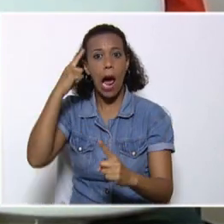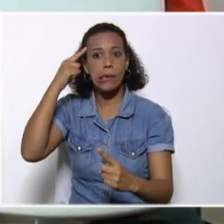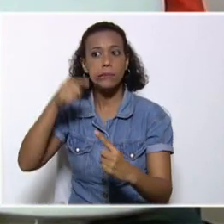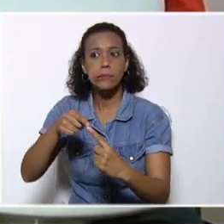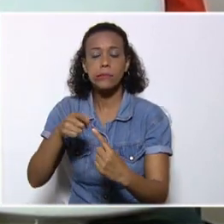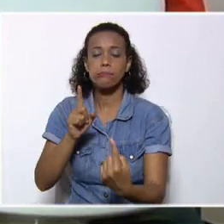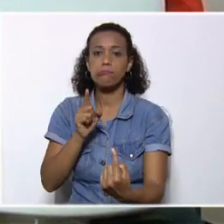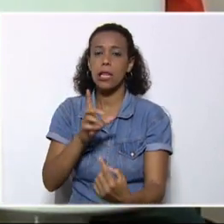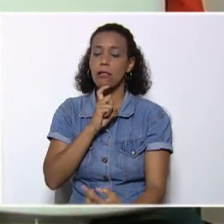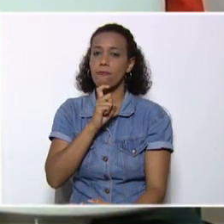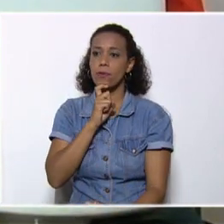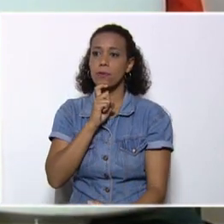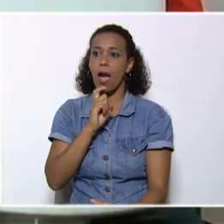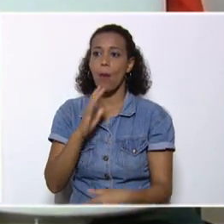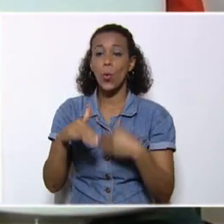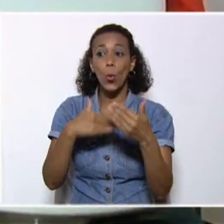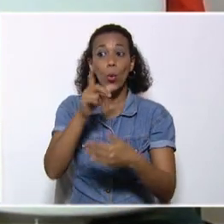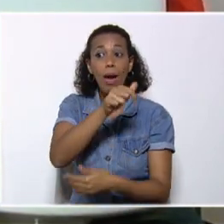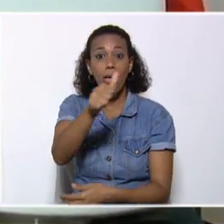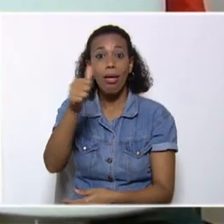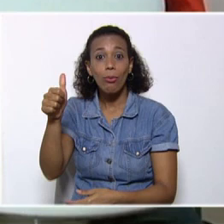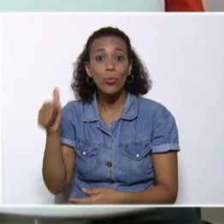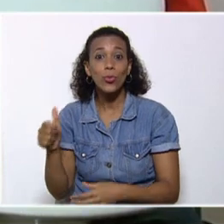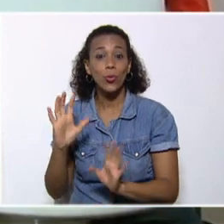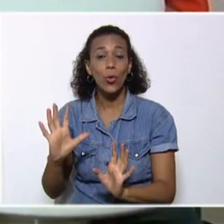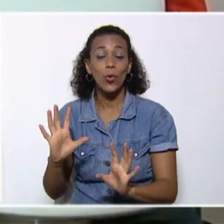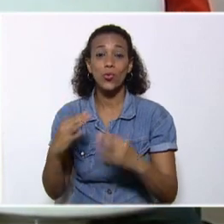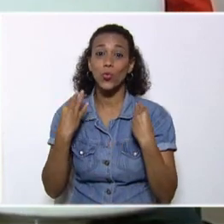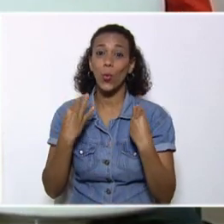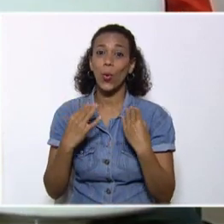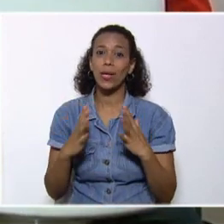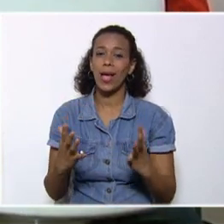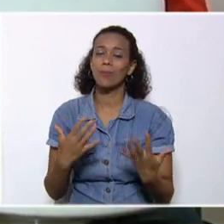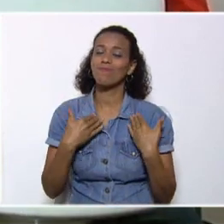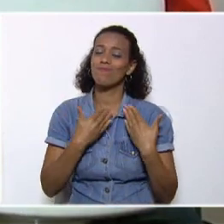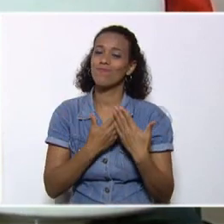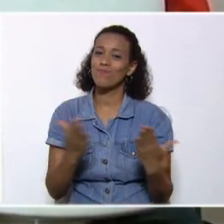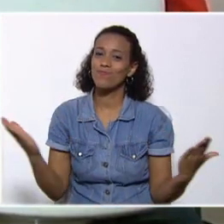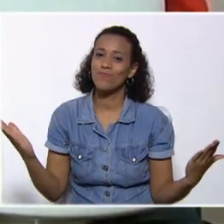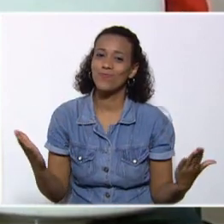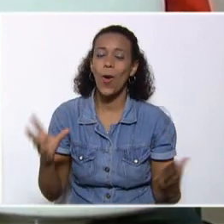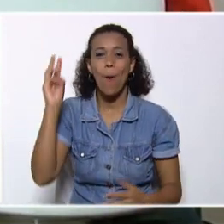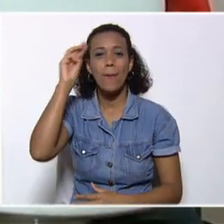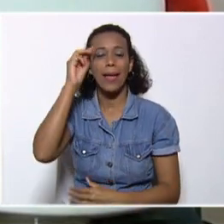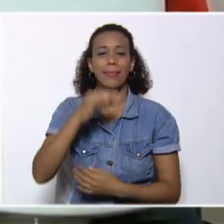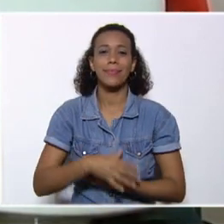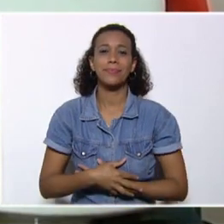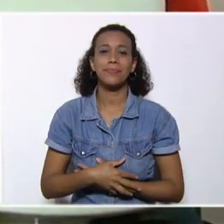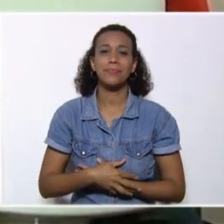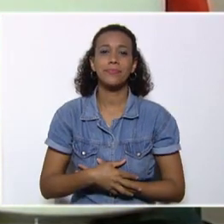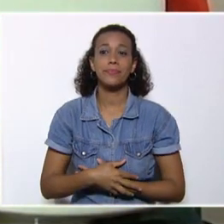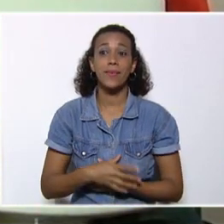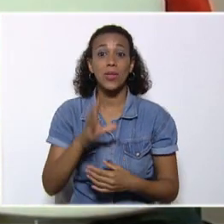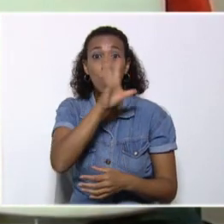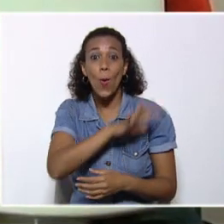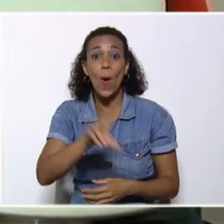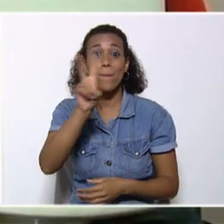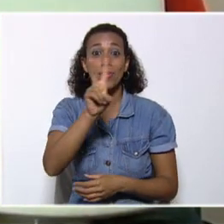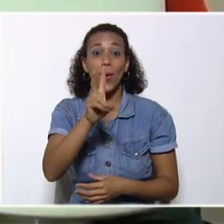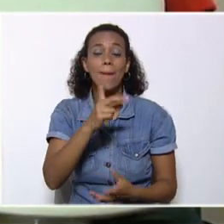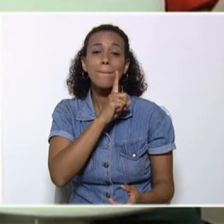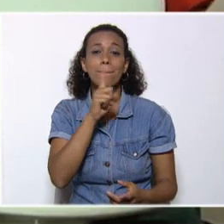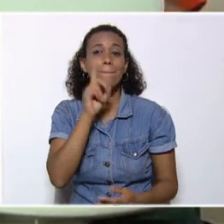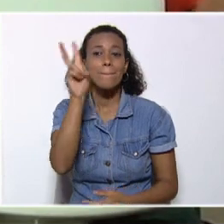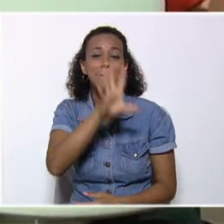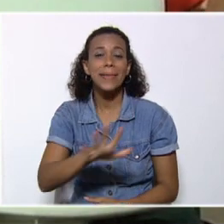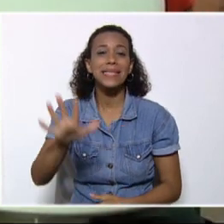se nos presenten, porque cada uno de ustedes son nuestra razón de ser como docente de este hermoso país